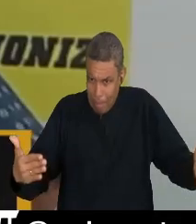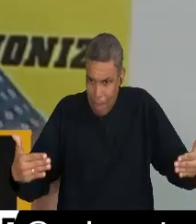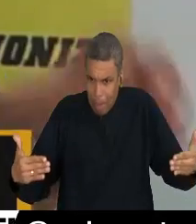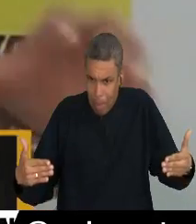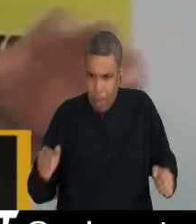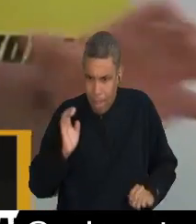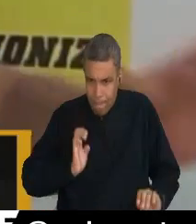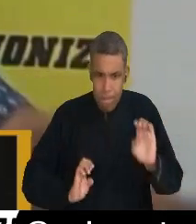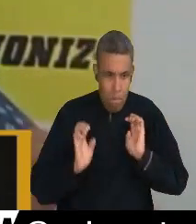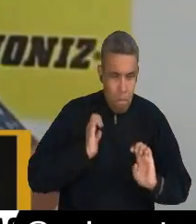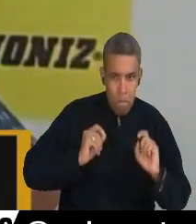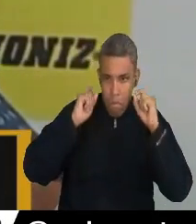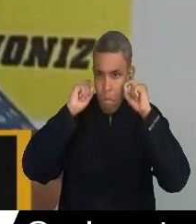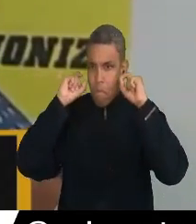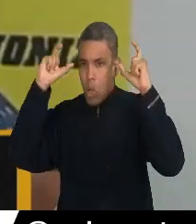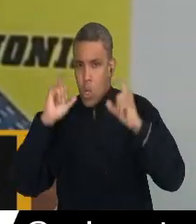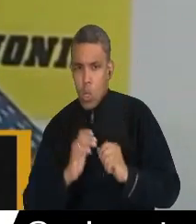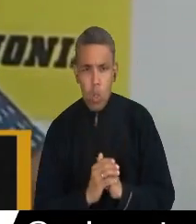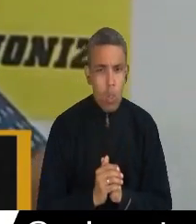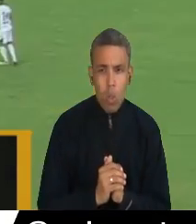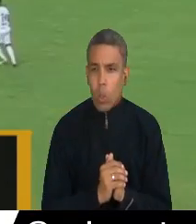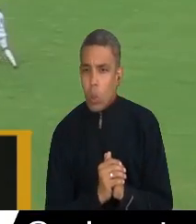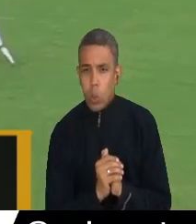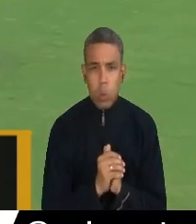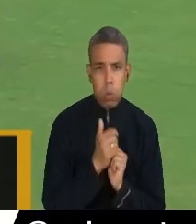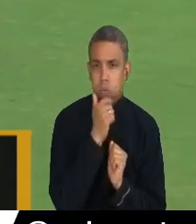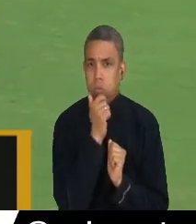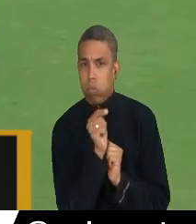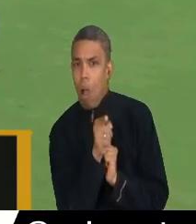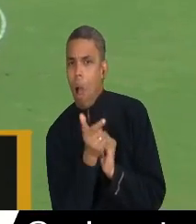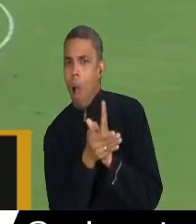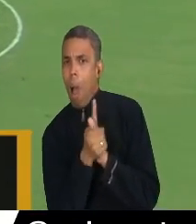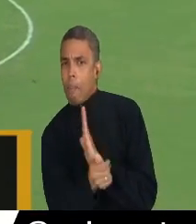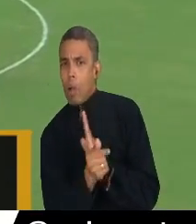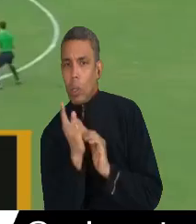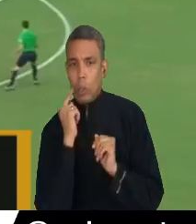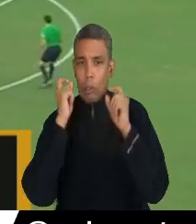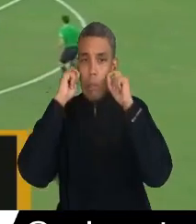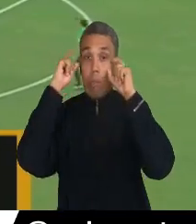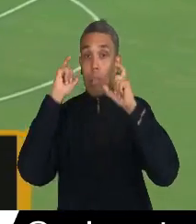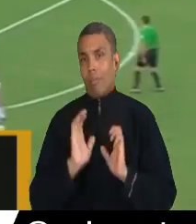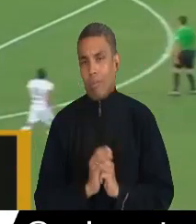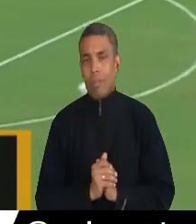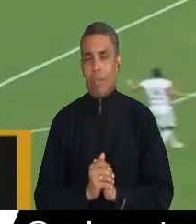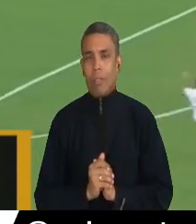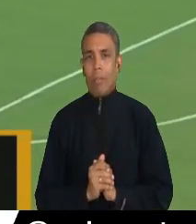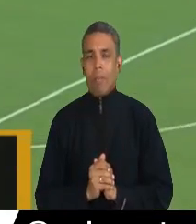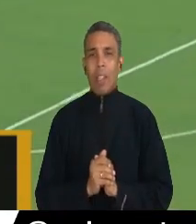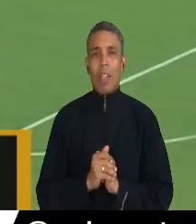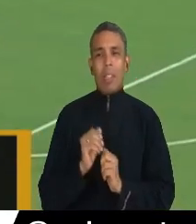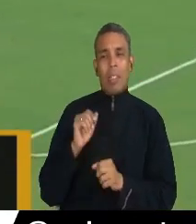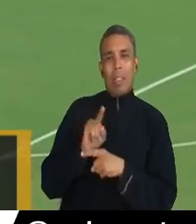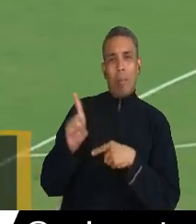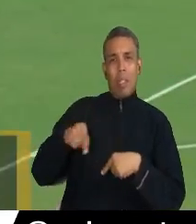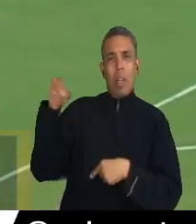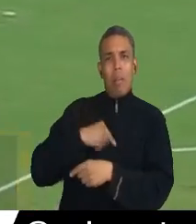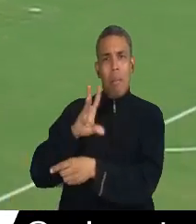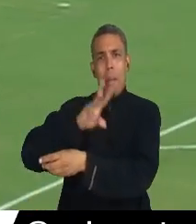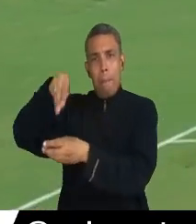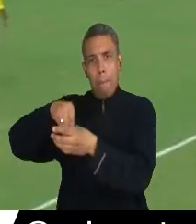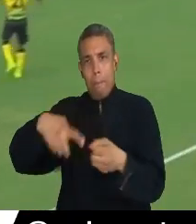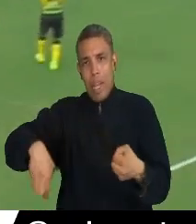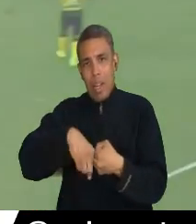más vigilante del adversario, talentoso. En la próxima fecha, Alianza Petrolera visita a Once Caldas en el Estadio Paro Grande de